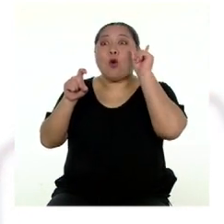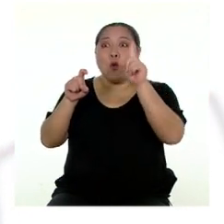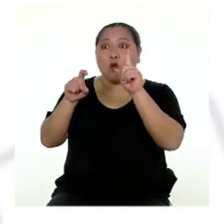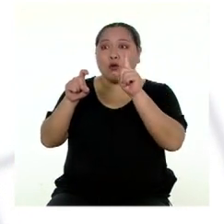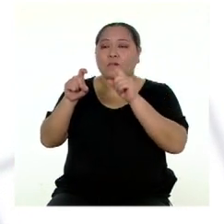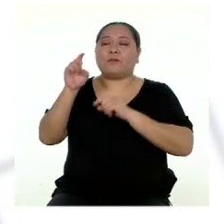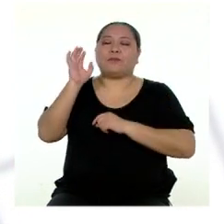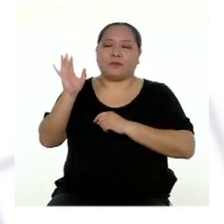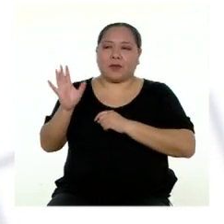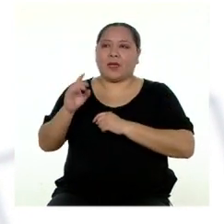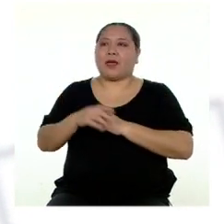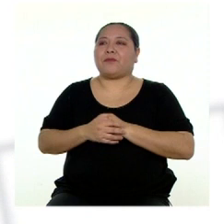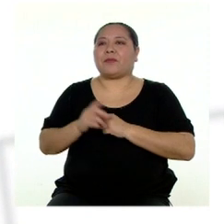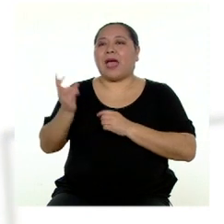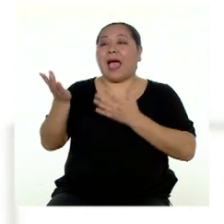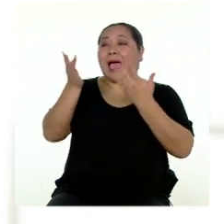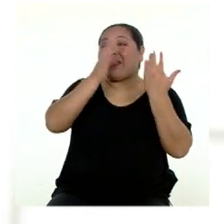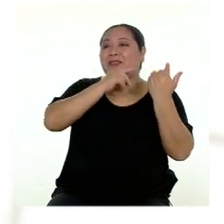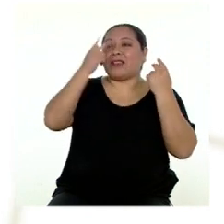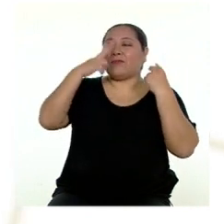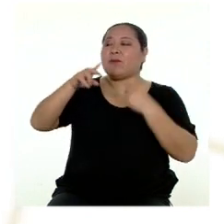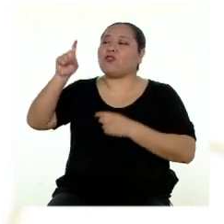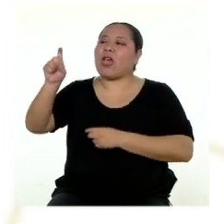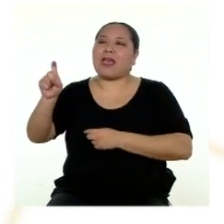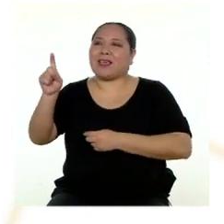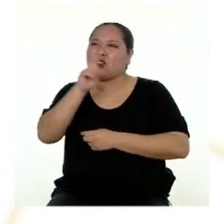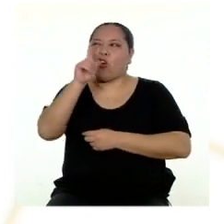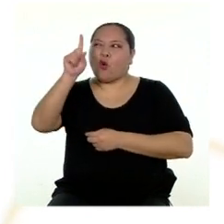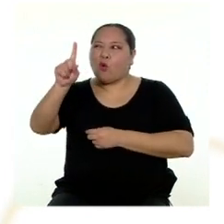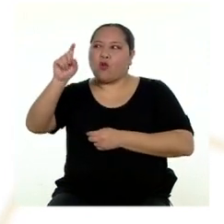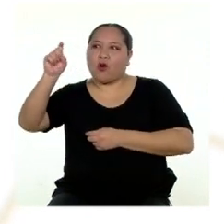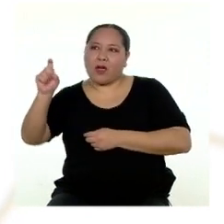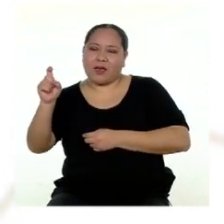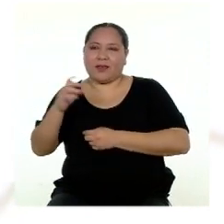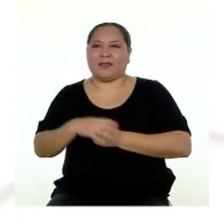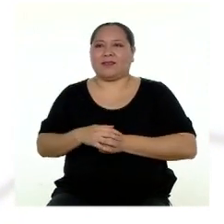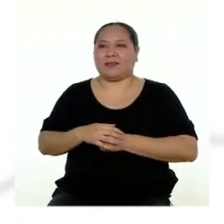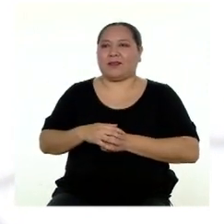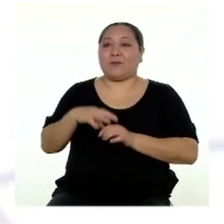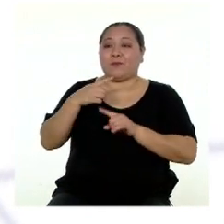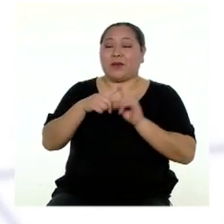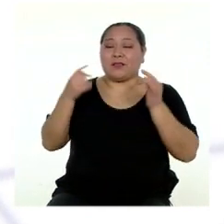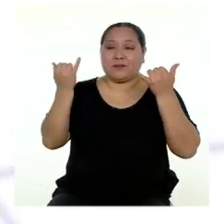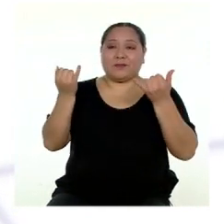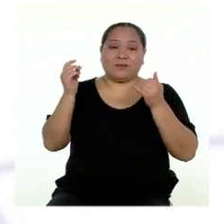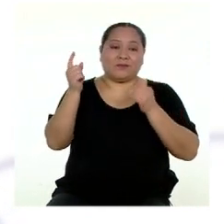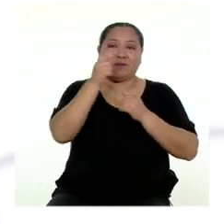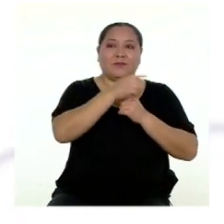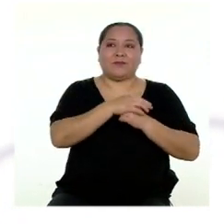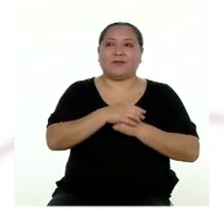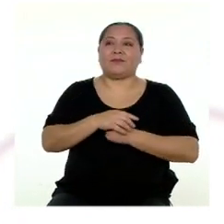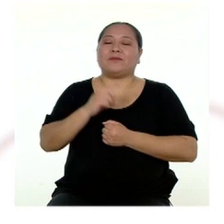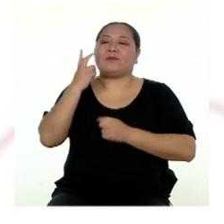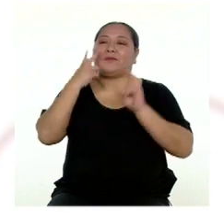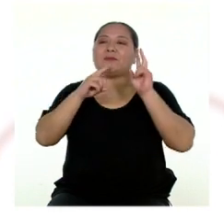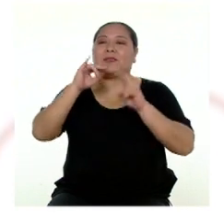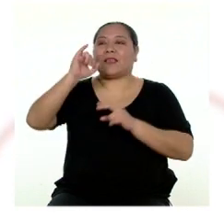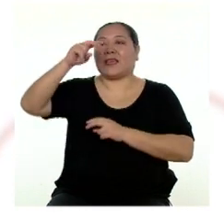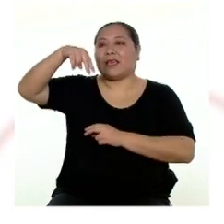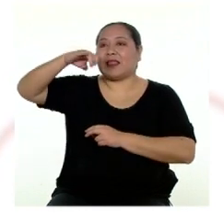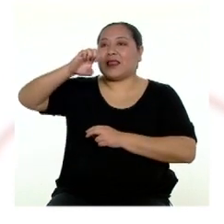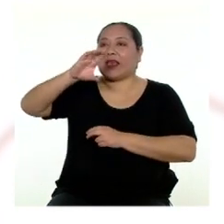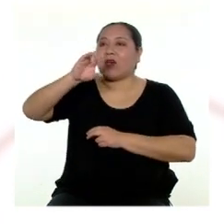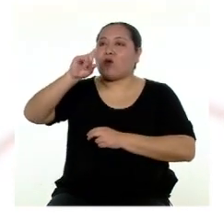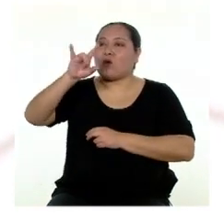diapositiva solamente vimos x y no 1x. Hagamos el mismo proceso de ahora, pero con inecuaciones, ¿de